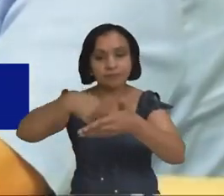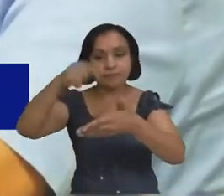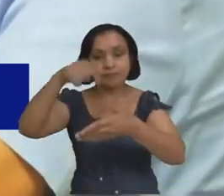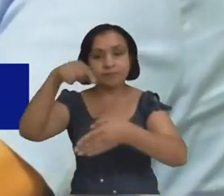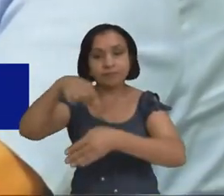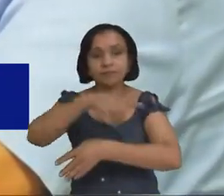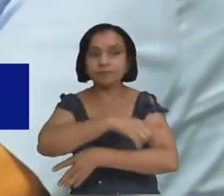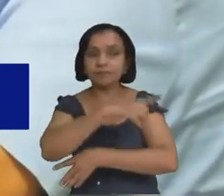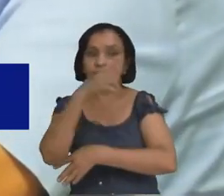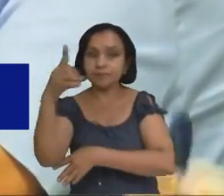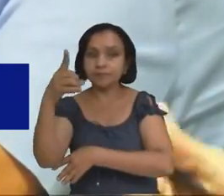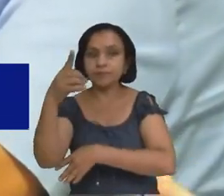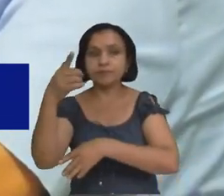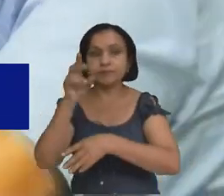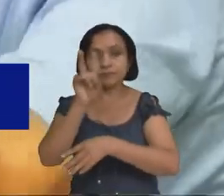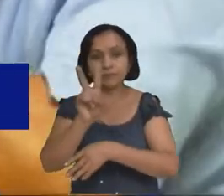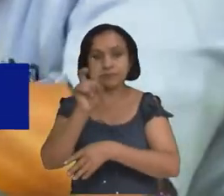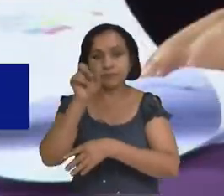hoy, será de